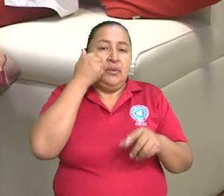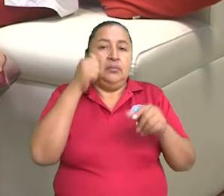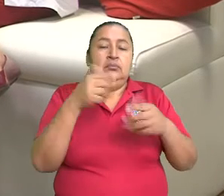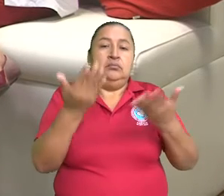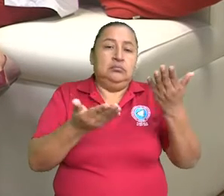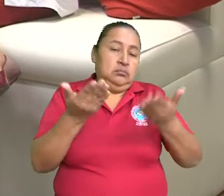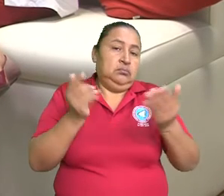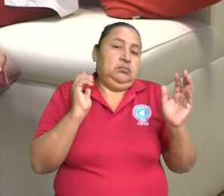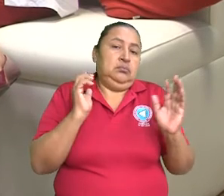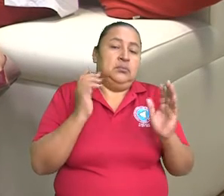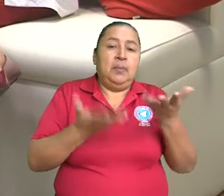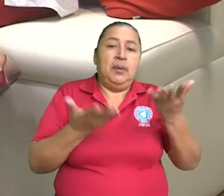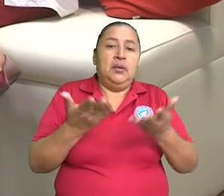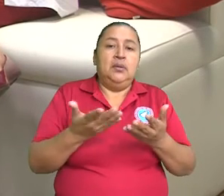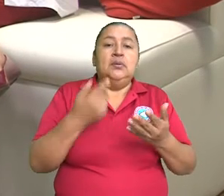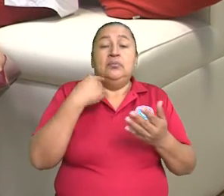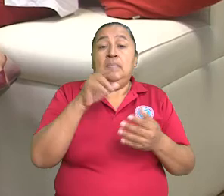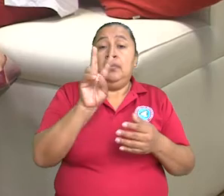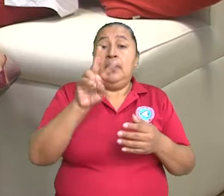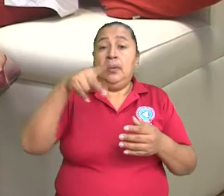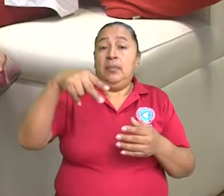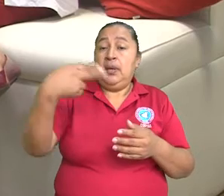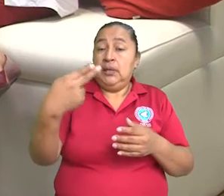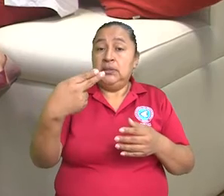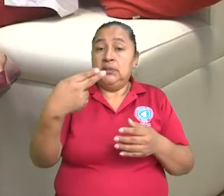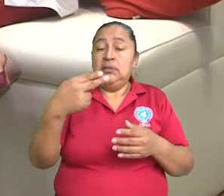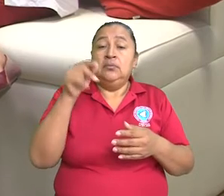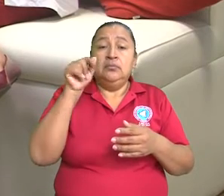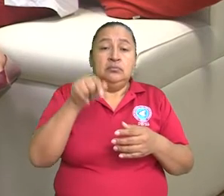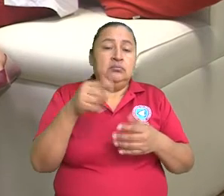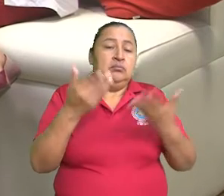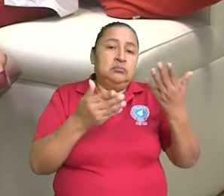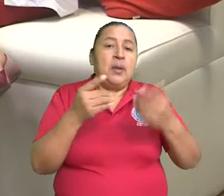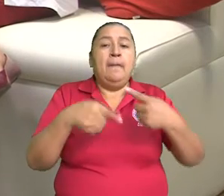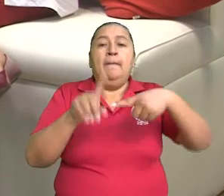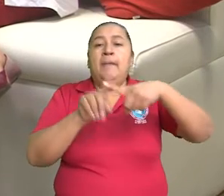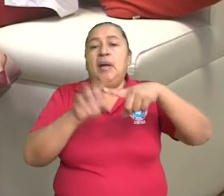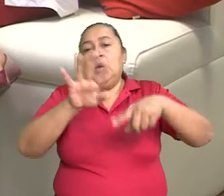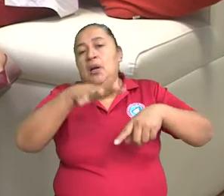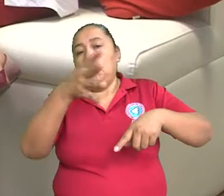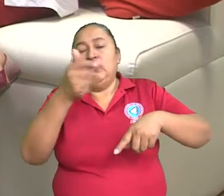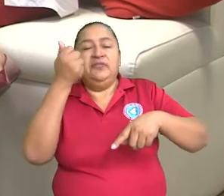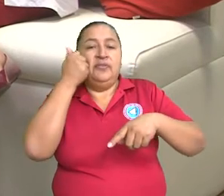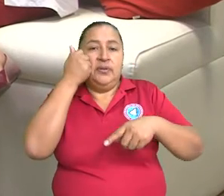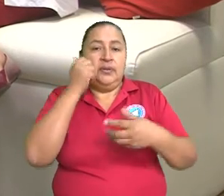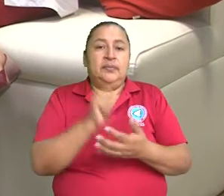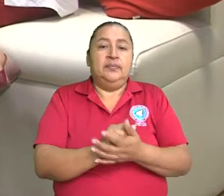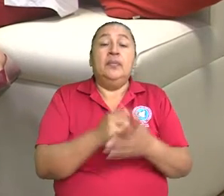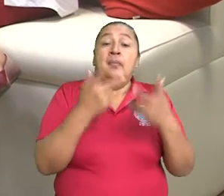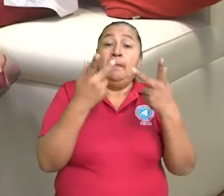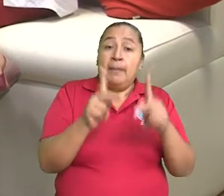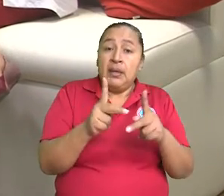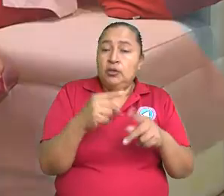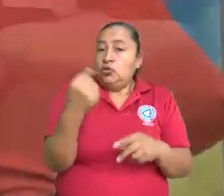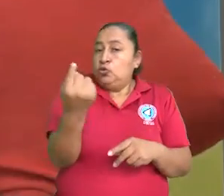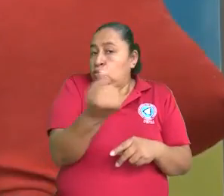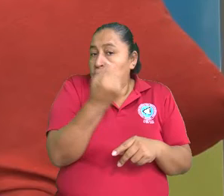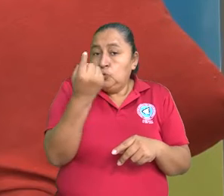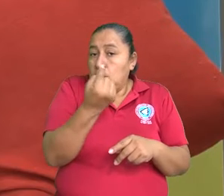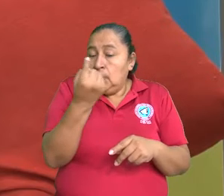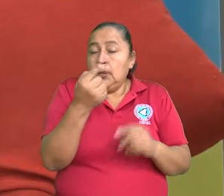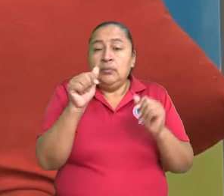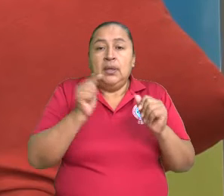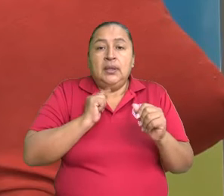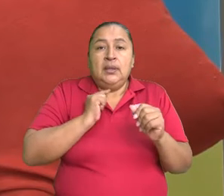O sea, su VPH o su virus de papiloma humano, más asociado a otra infección. Pero por sí sola, lo que